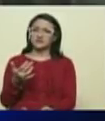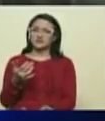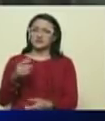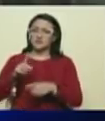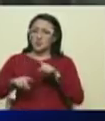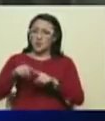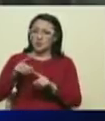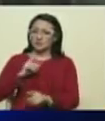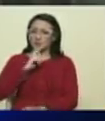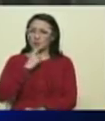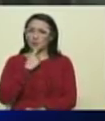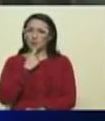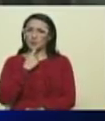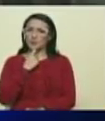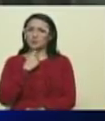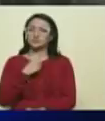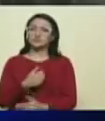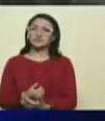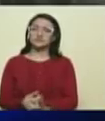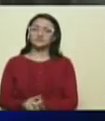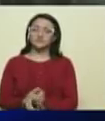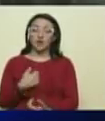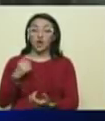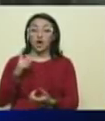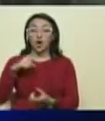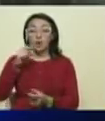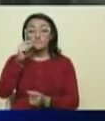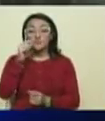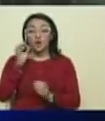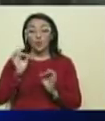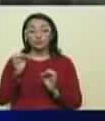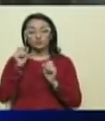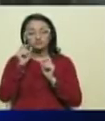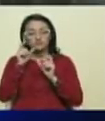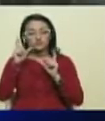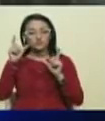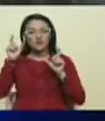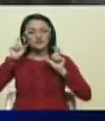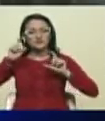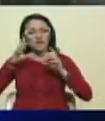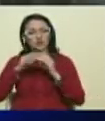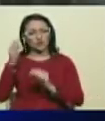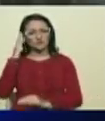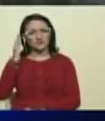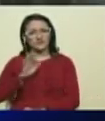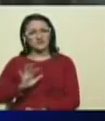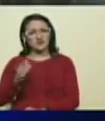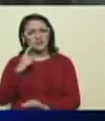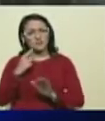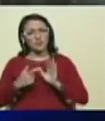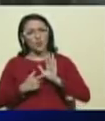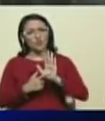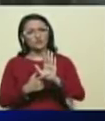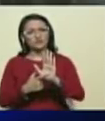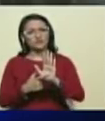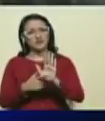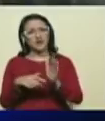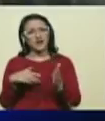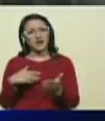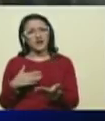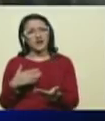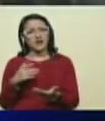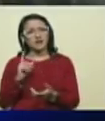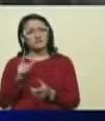infernales. Hoy debo abrir los ojos de los justos para enseñar lo que ya todos saben y mostrar hasta dónde,